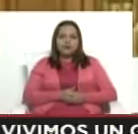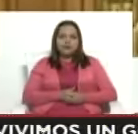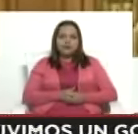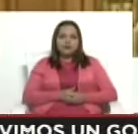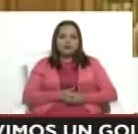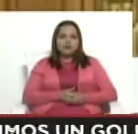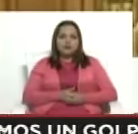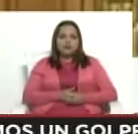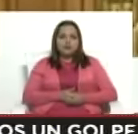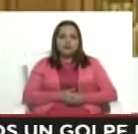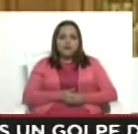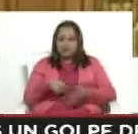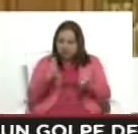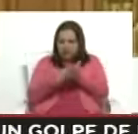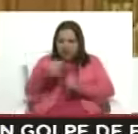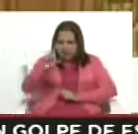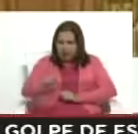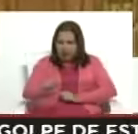¿Tan bajito así?